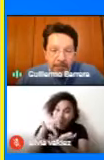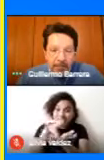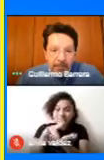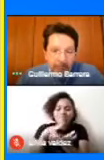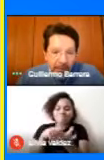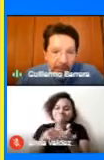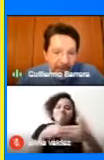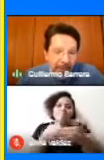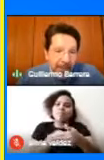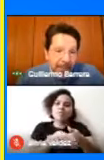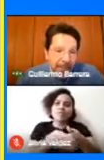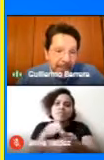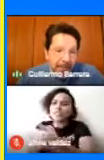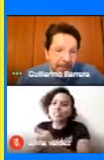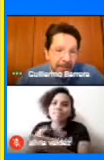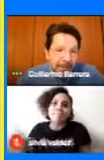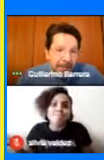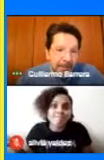limitada, porque